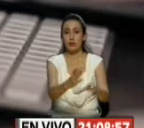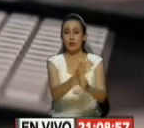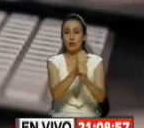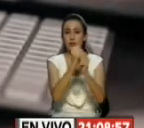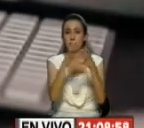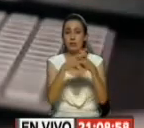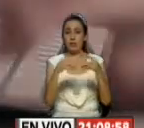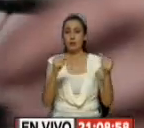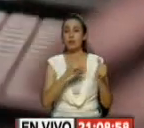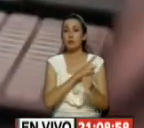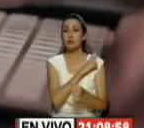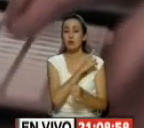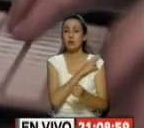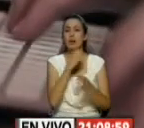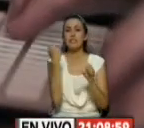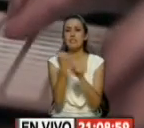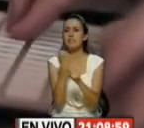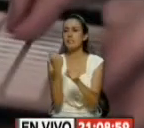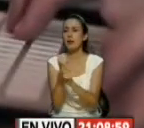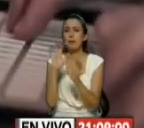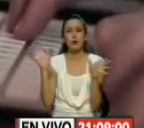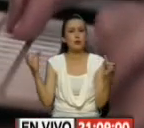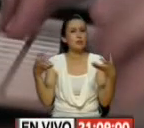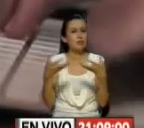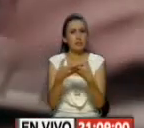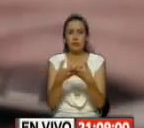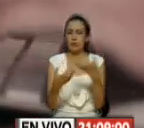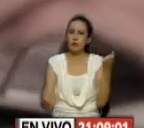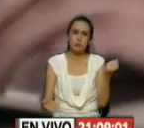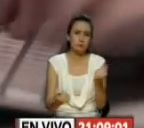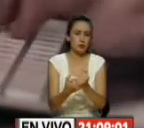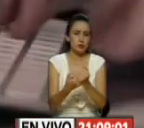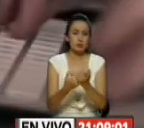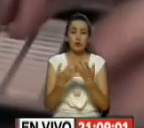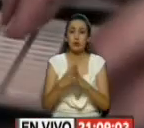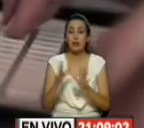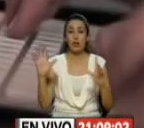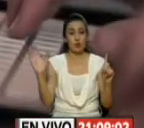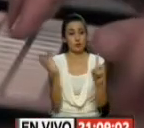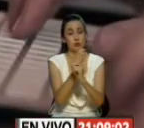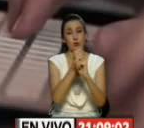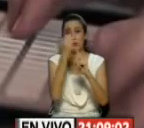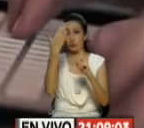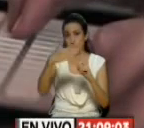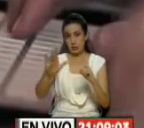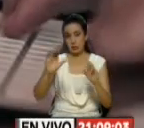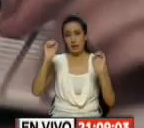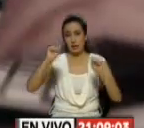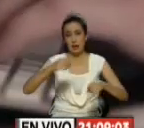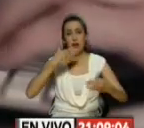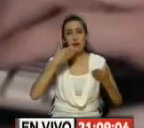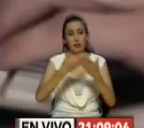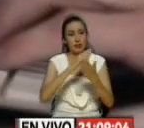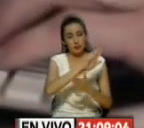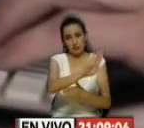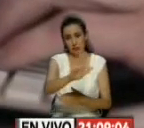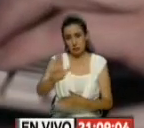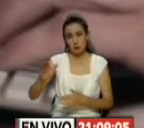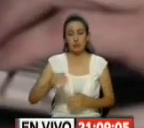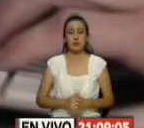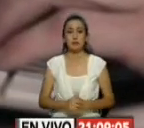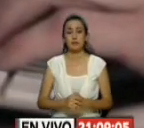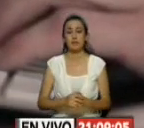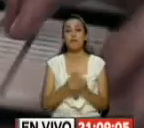de la Educación Superior por el trabajo comprometido y unitario de estos meses. Los logros alcanzados son gracias a ello,